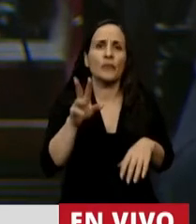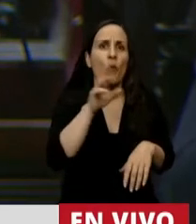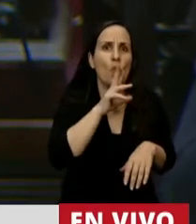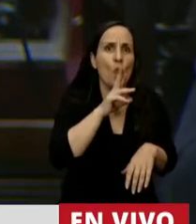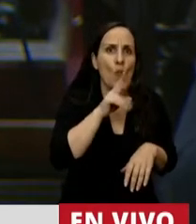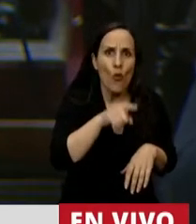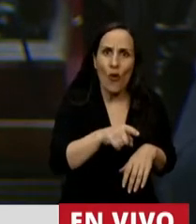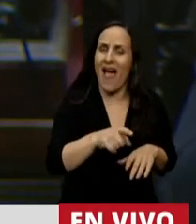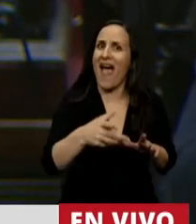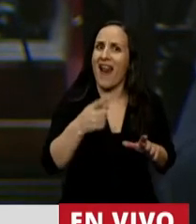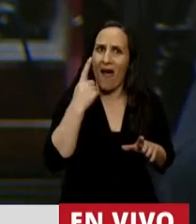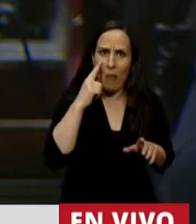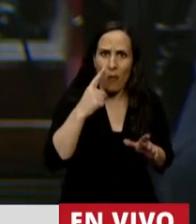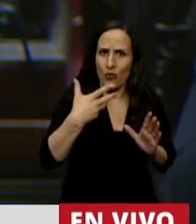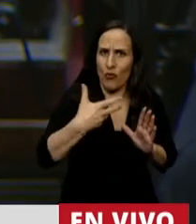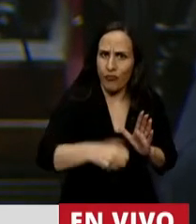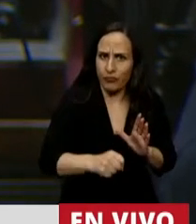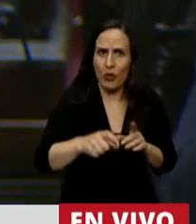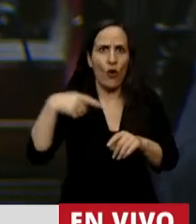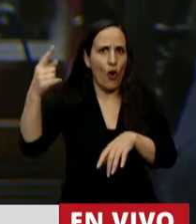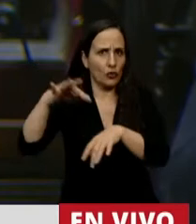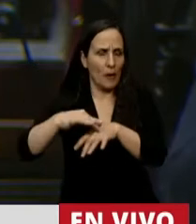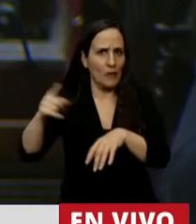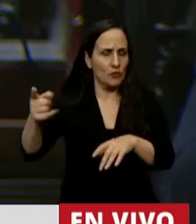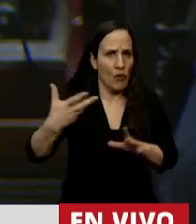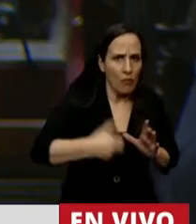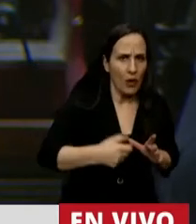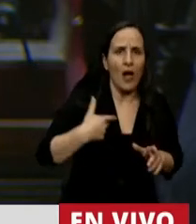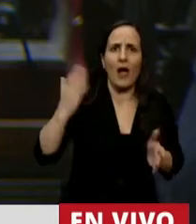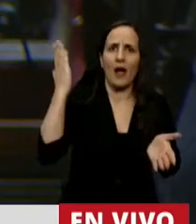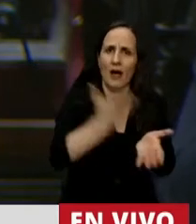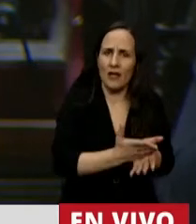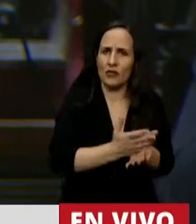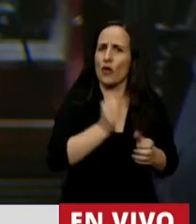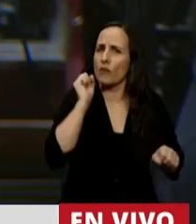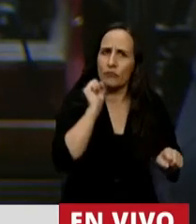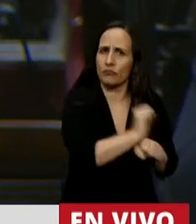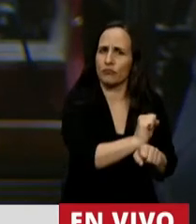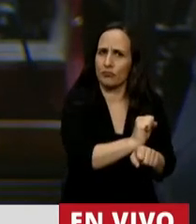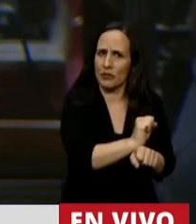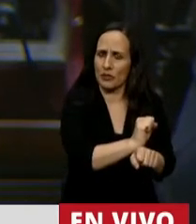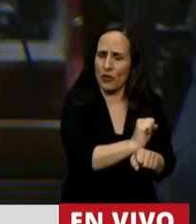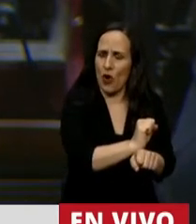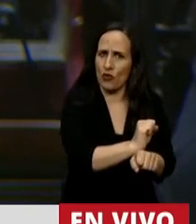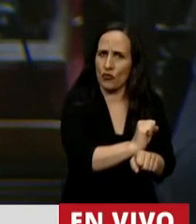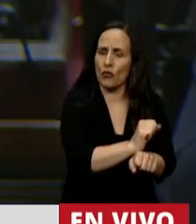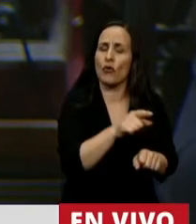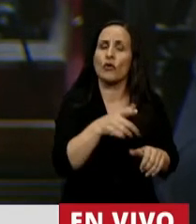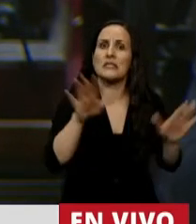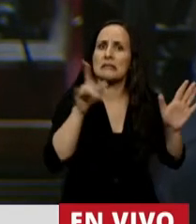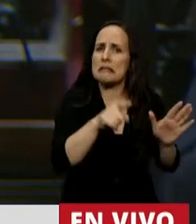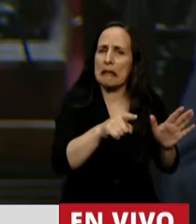voluntariamente causara su aborto, consintiera que otra persona se lo cause, será castigada con prisión mayor y con prisión menor si lo hiciera